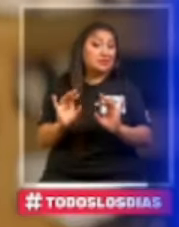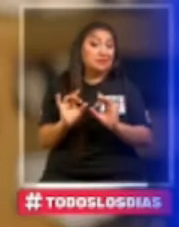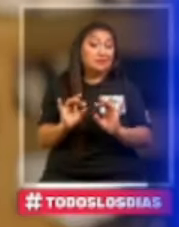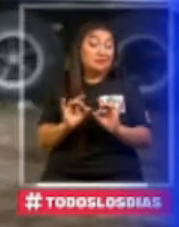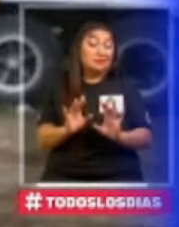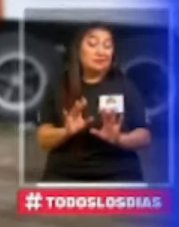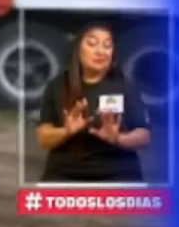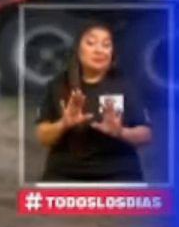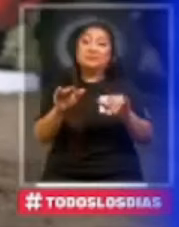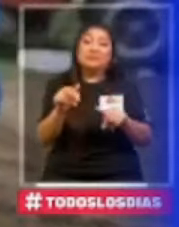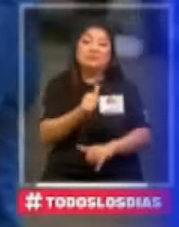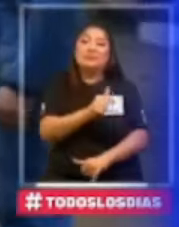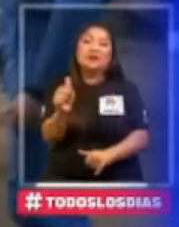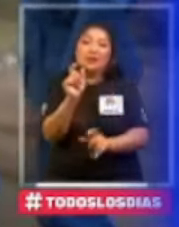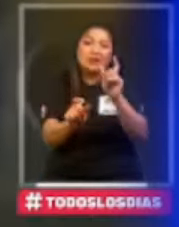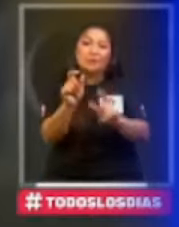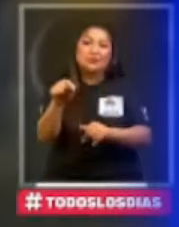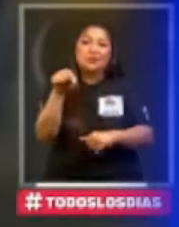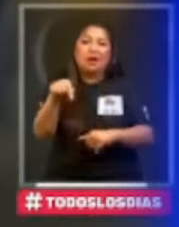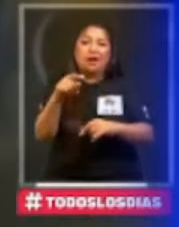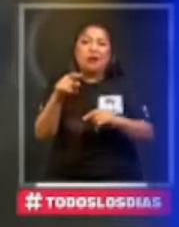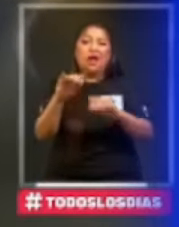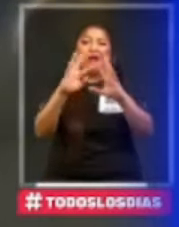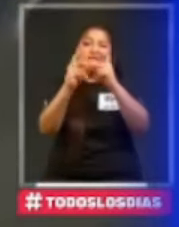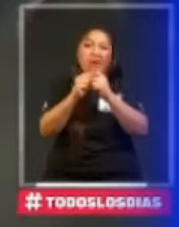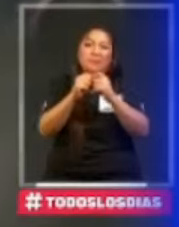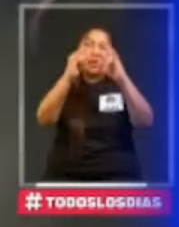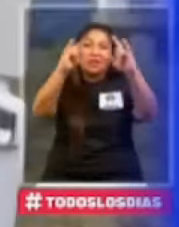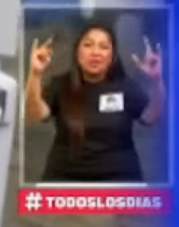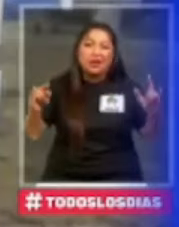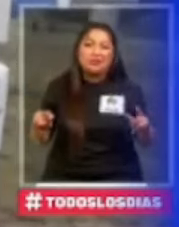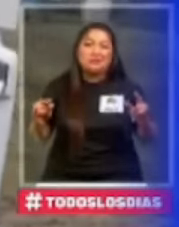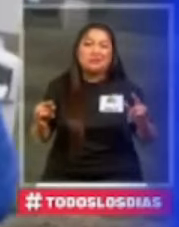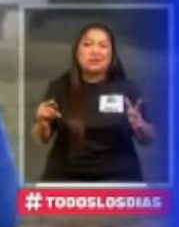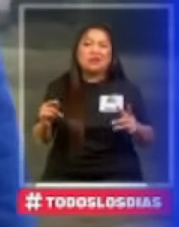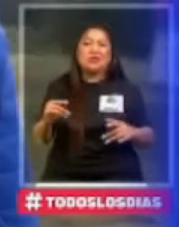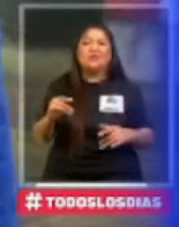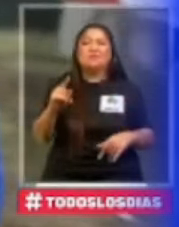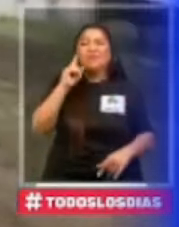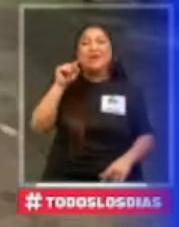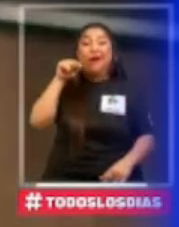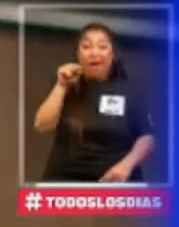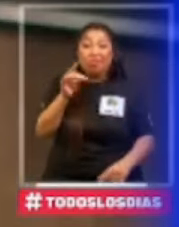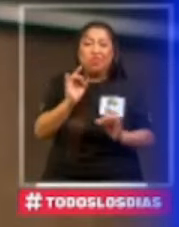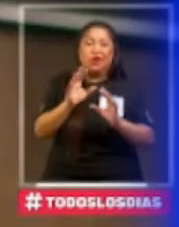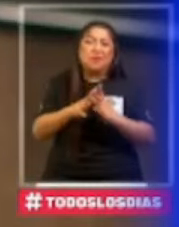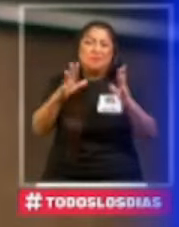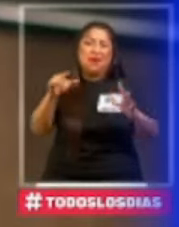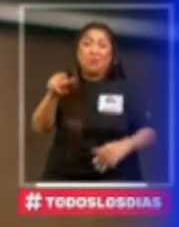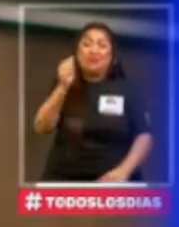Igual que a toda la gente de acá del circo, de la familia, pero como que a él le tocó más porque era la regalona. En ese momento ver a mi